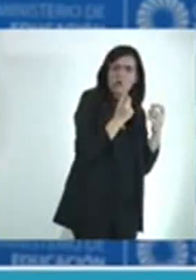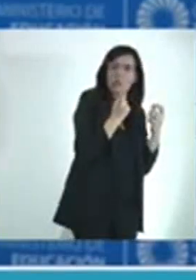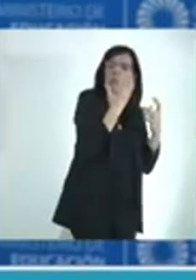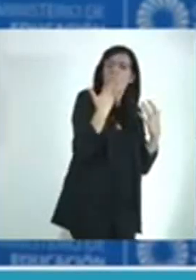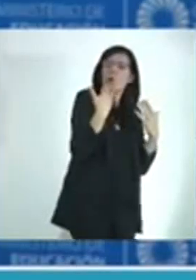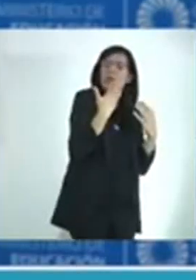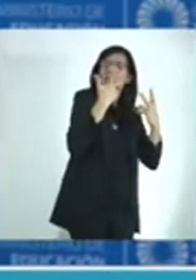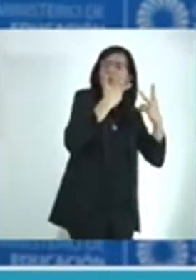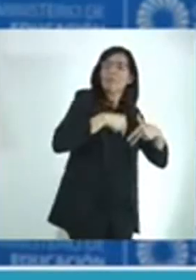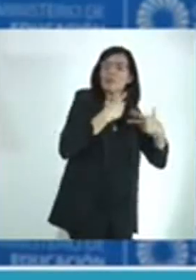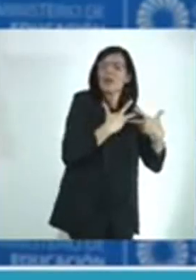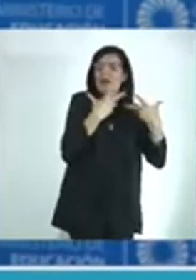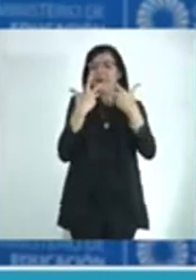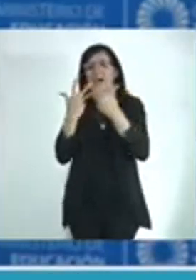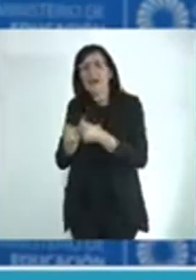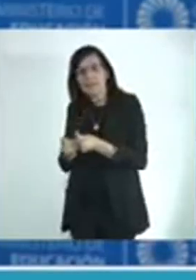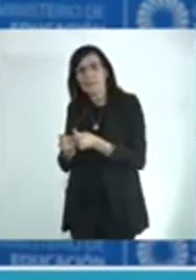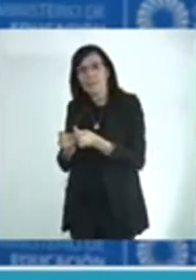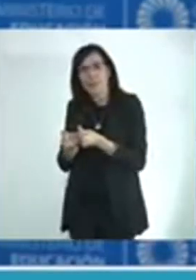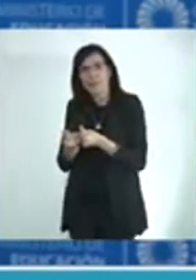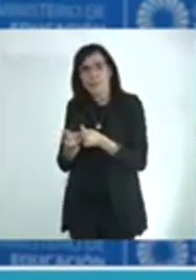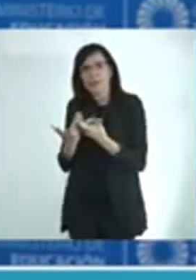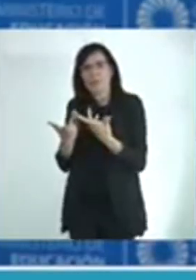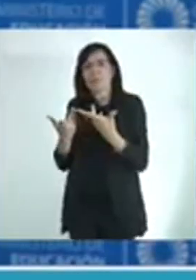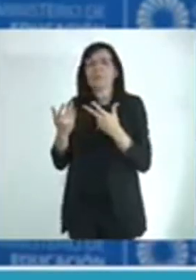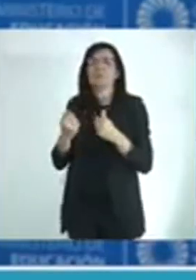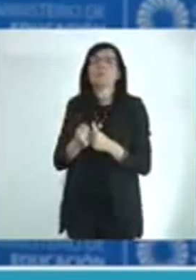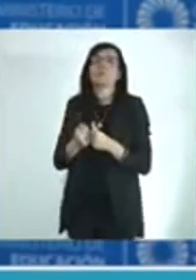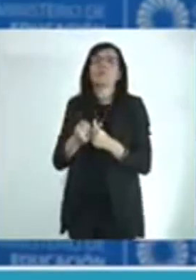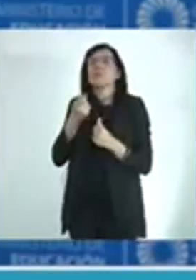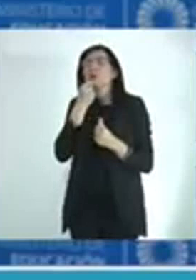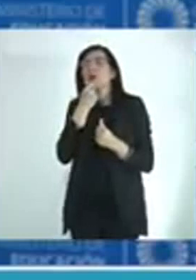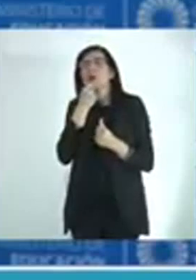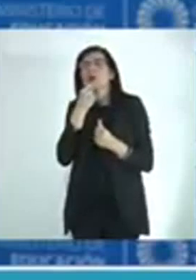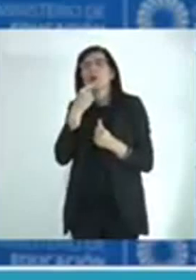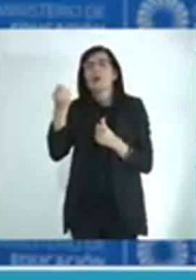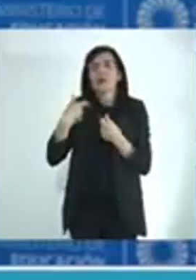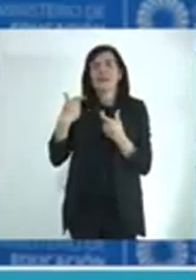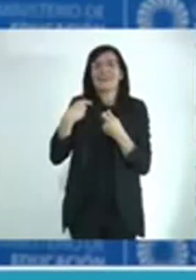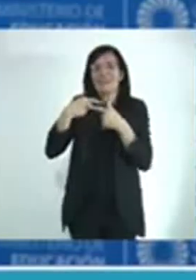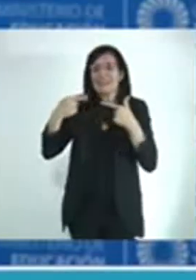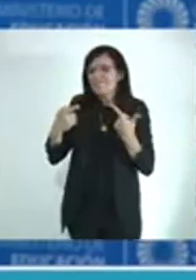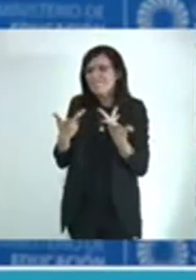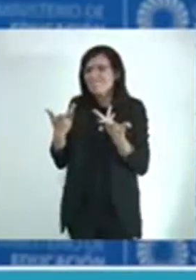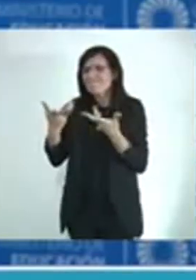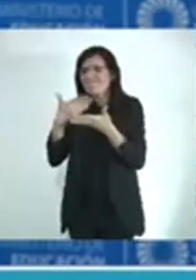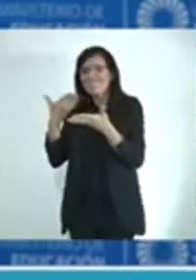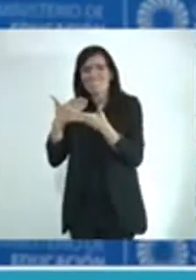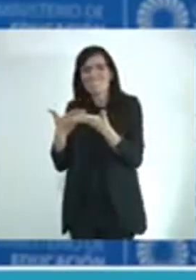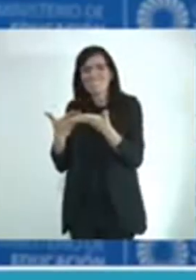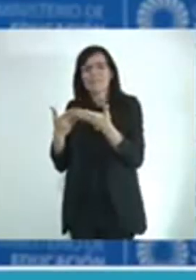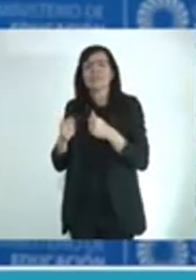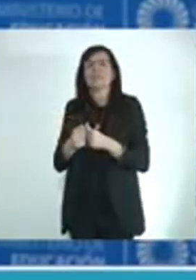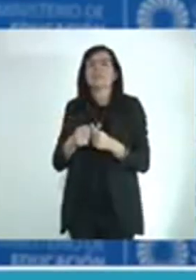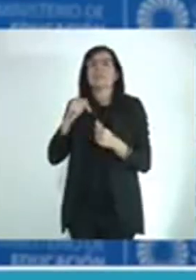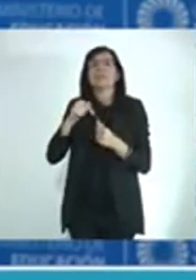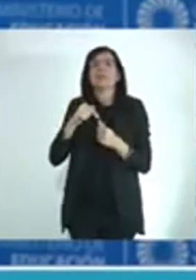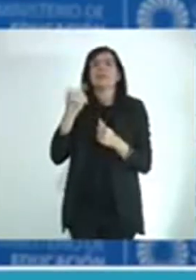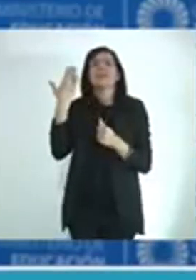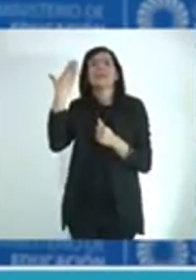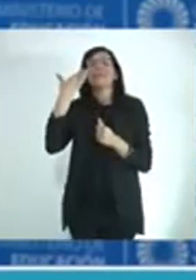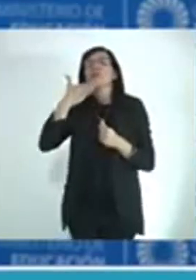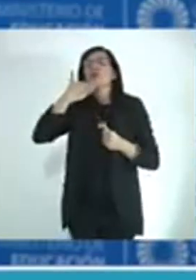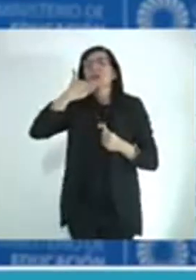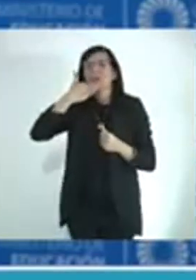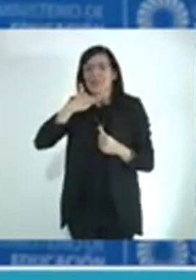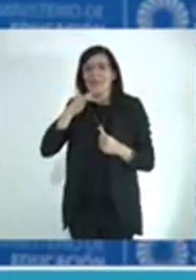fuerte. Los diferentes problemas en relación a los vínculos, a la construcción de los vínculos. Claro. En eso de poder